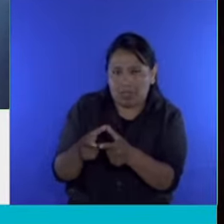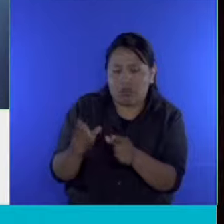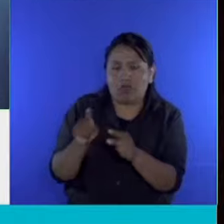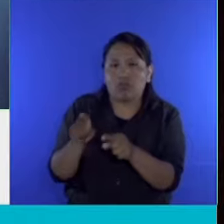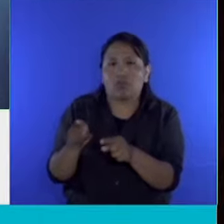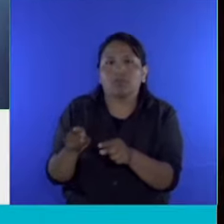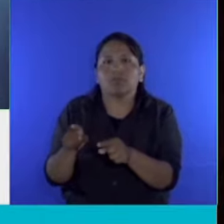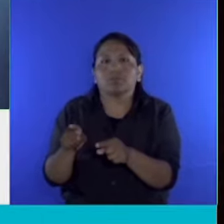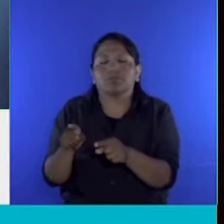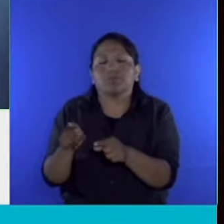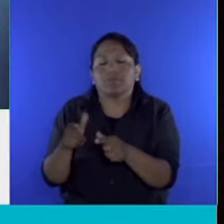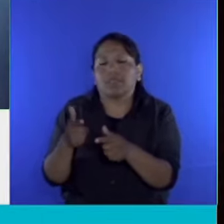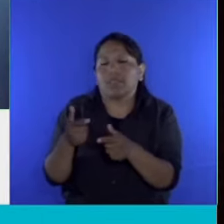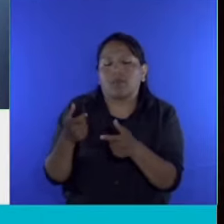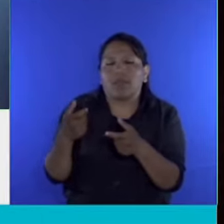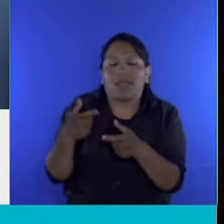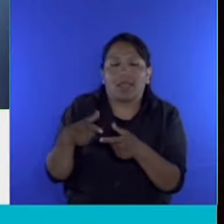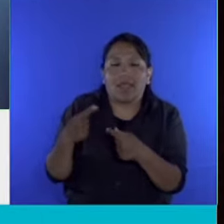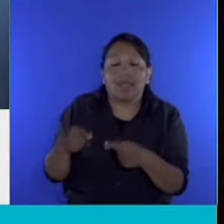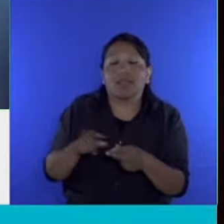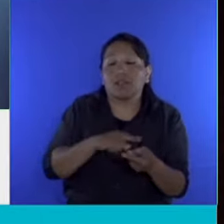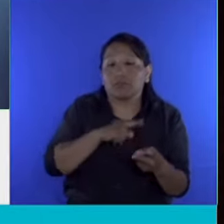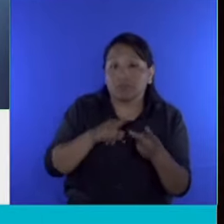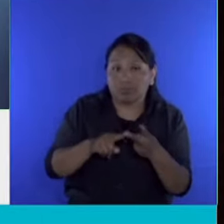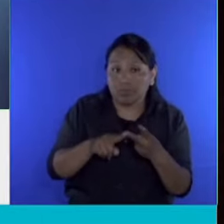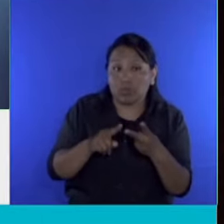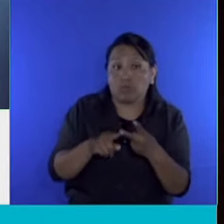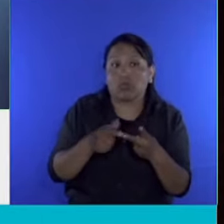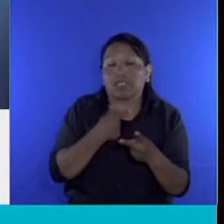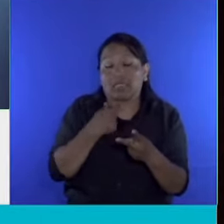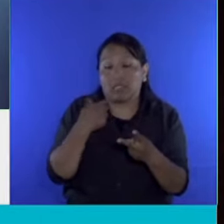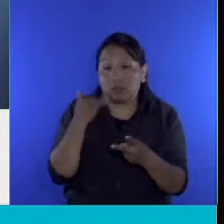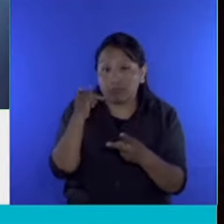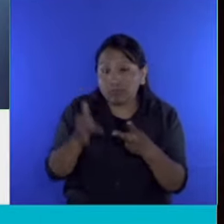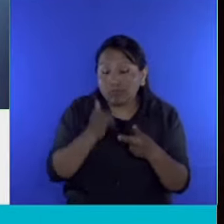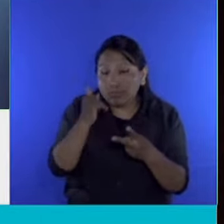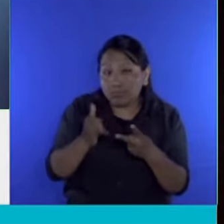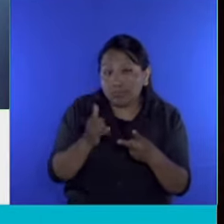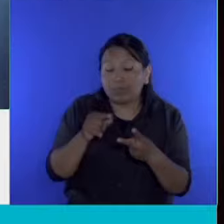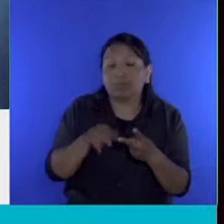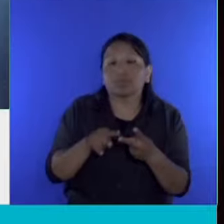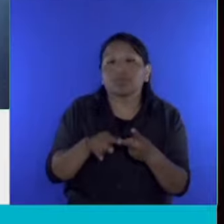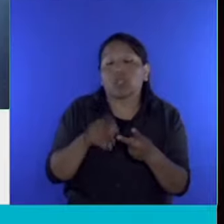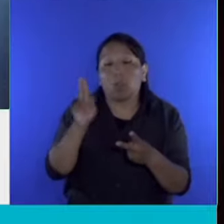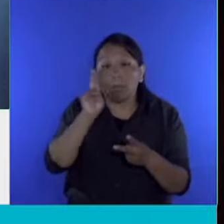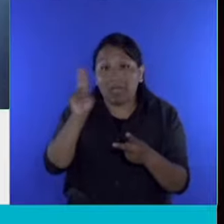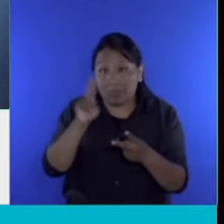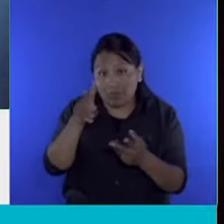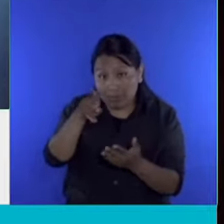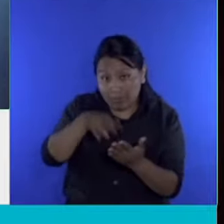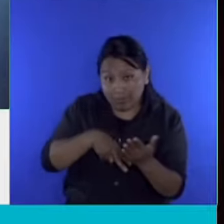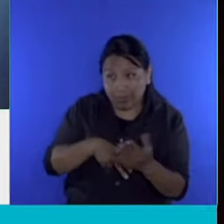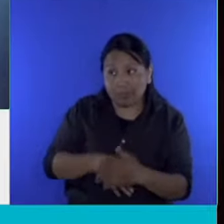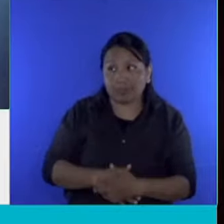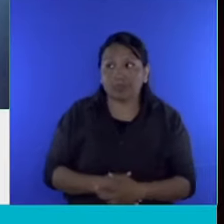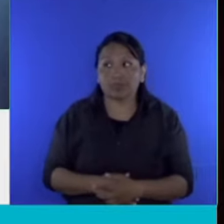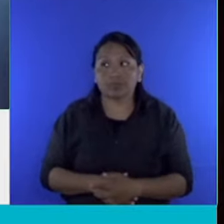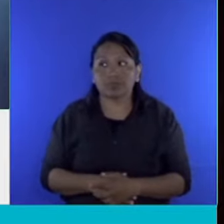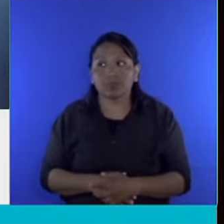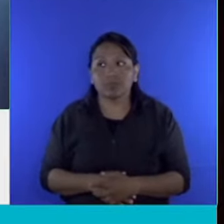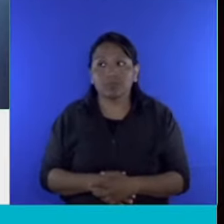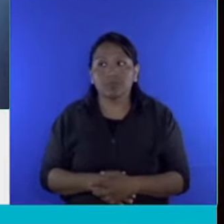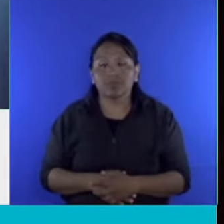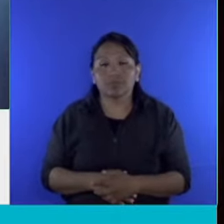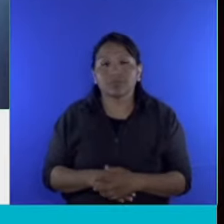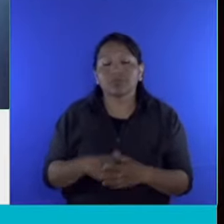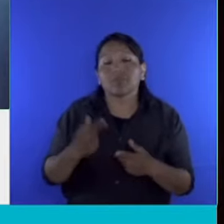producción de una serie y el segundo dato que quiero tomar de este informe Con permiso para leerlo es